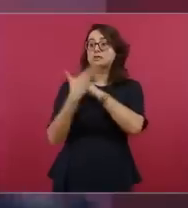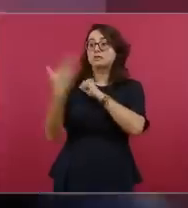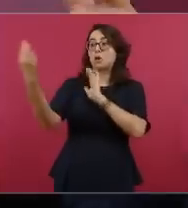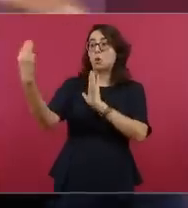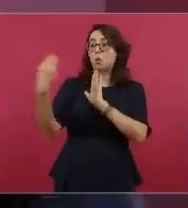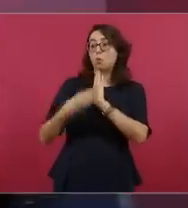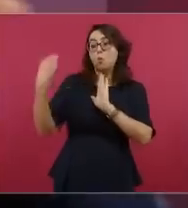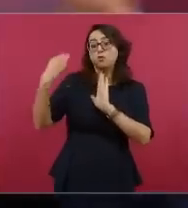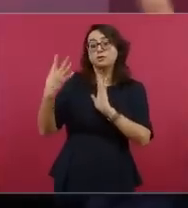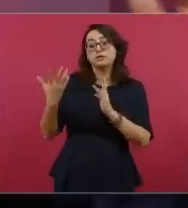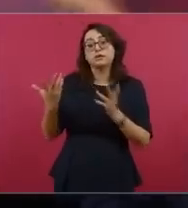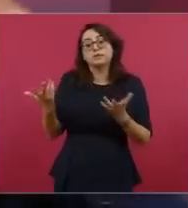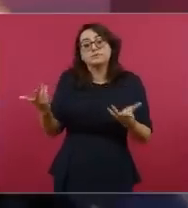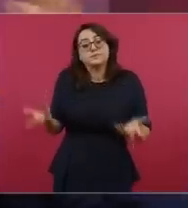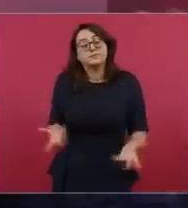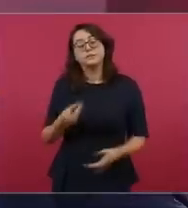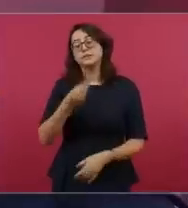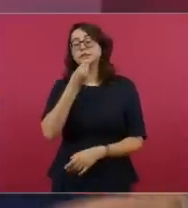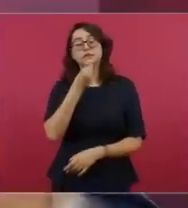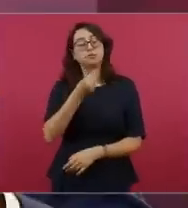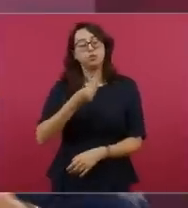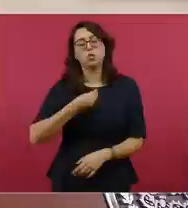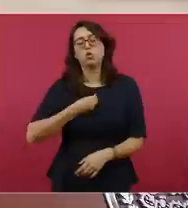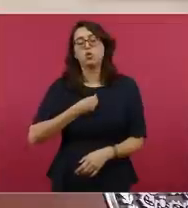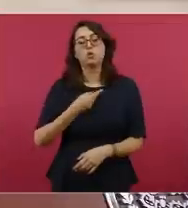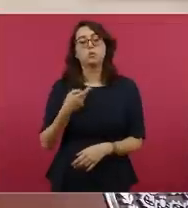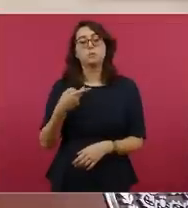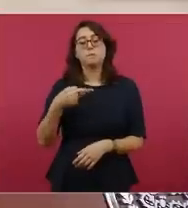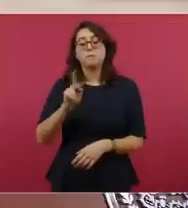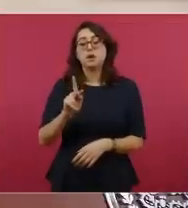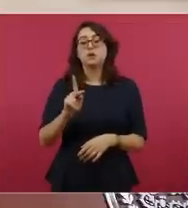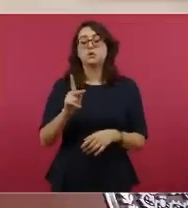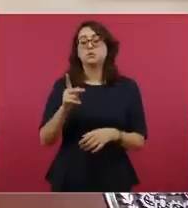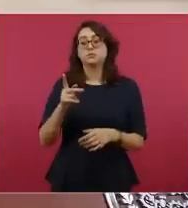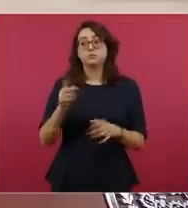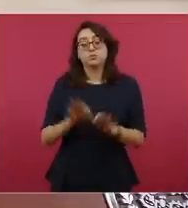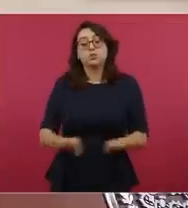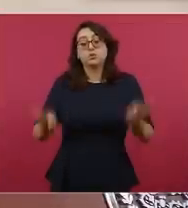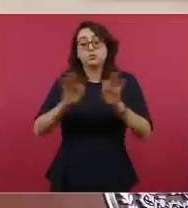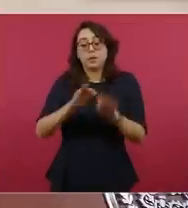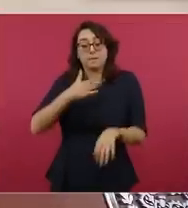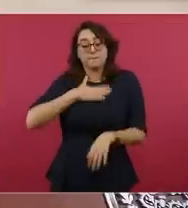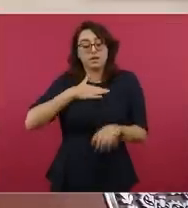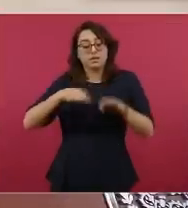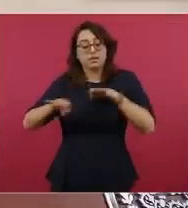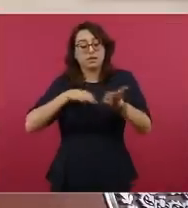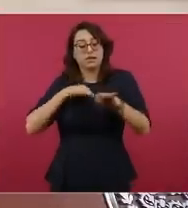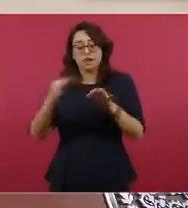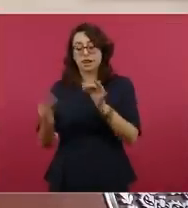pero lo más importante es mantener la paz la tranquilidad